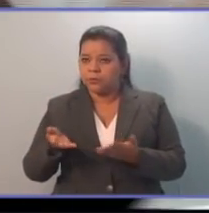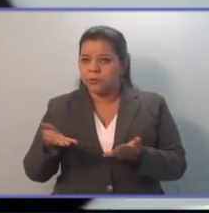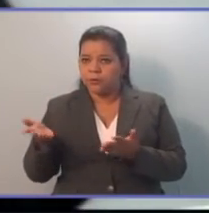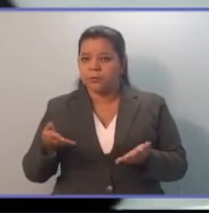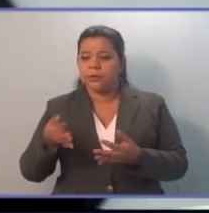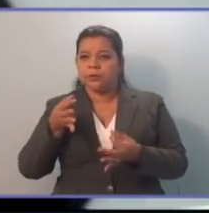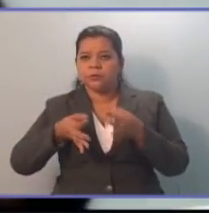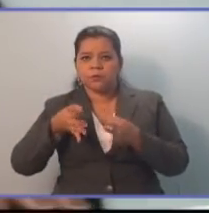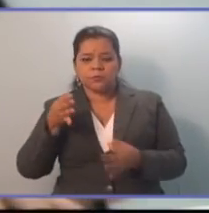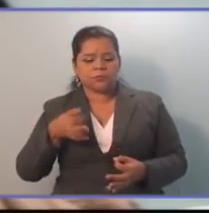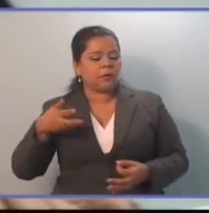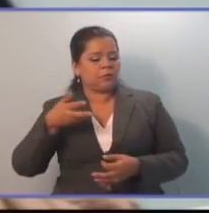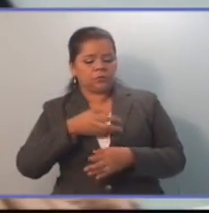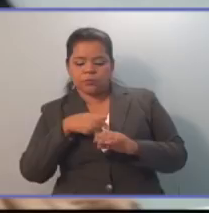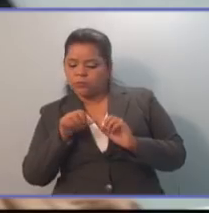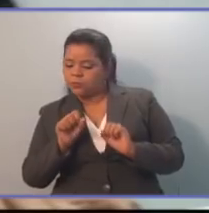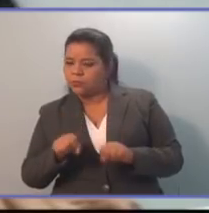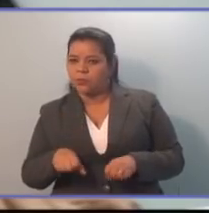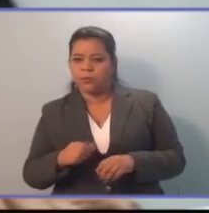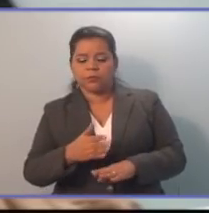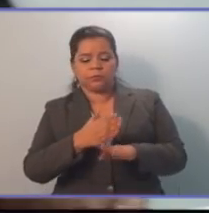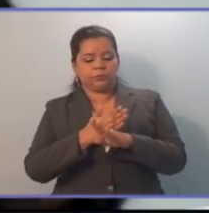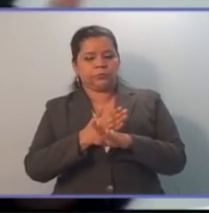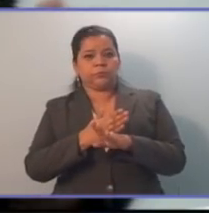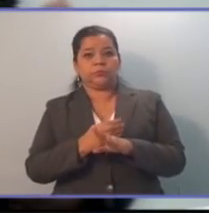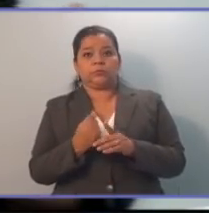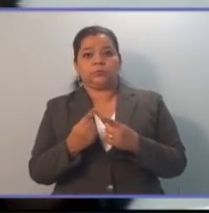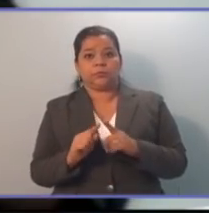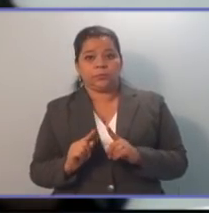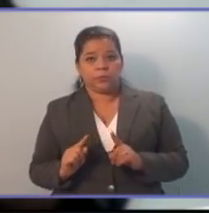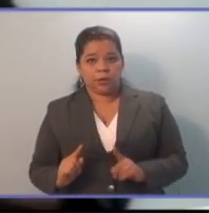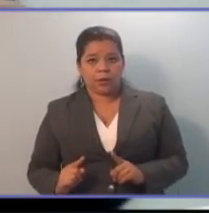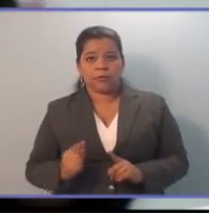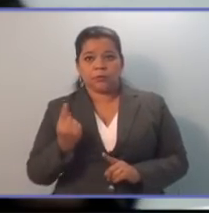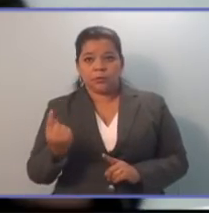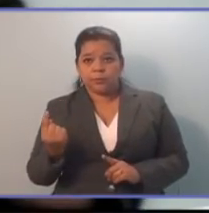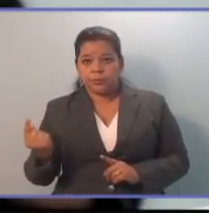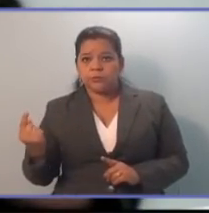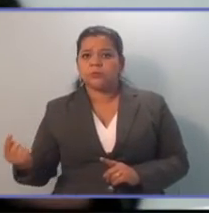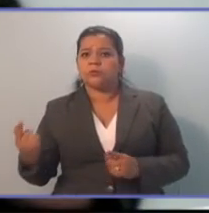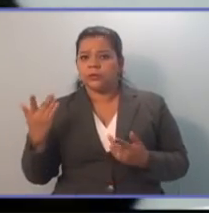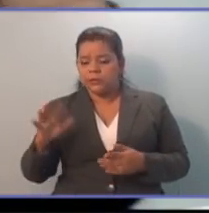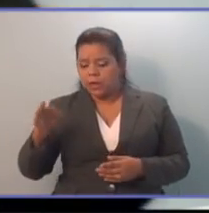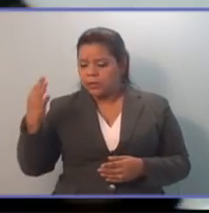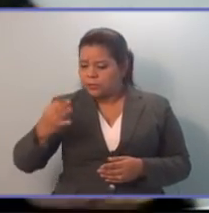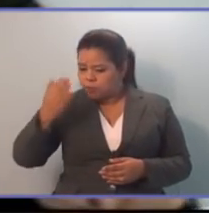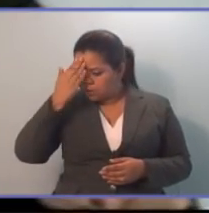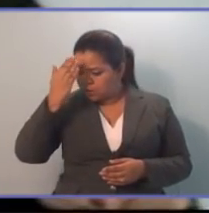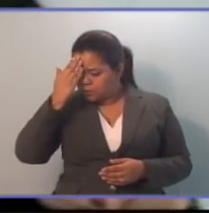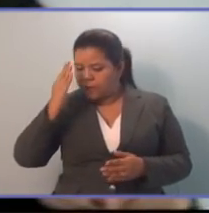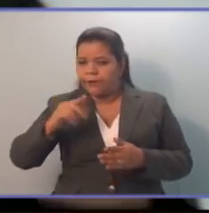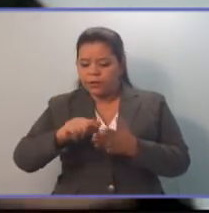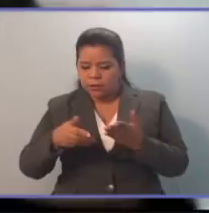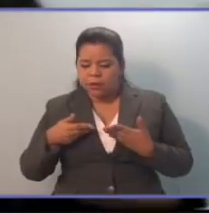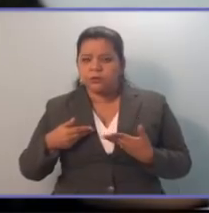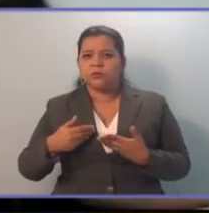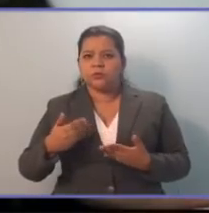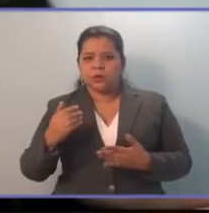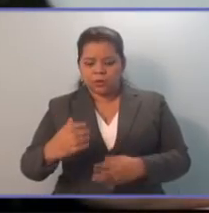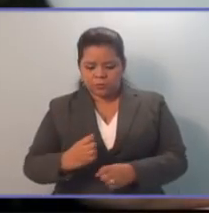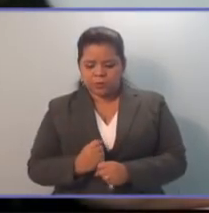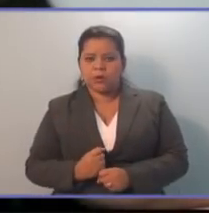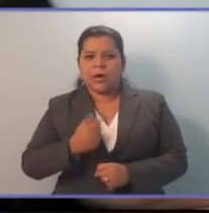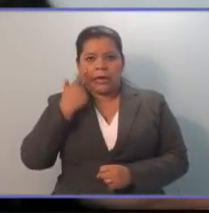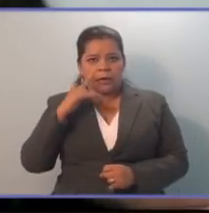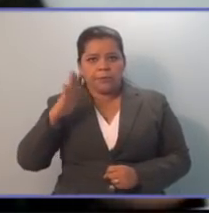algo que no podemos ya evitar. Y las personas cada vez conocen más de sus derechos y se empoderan más. Tenemos el caso de las